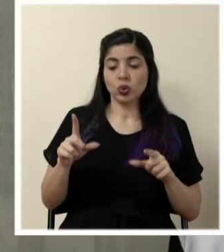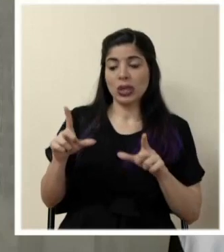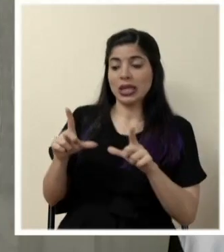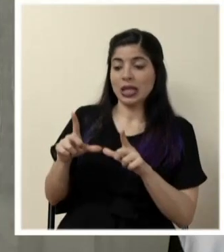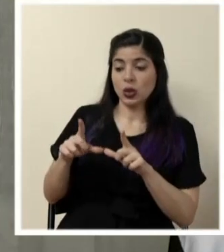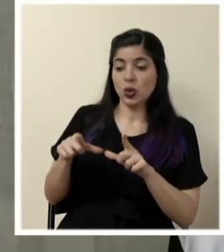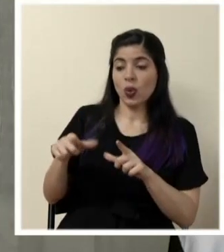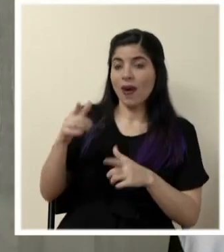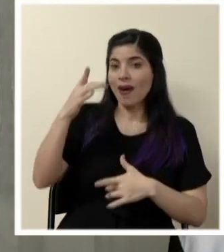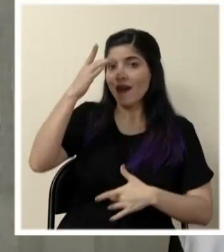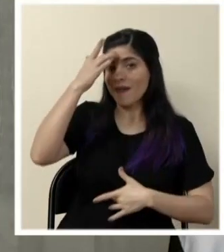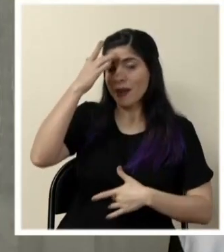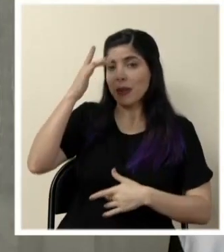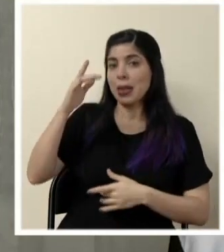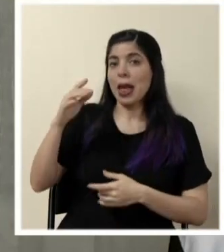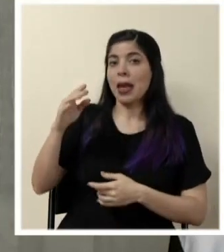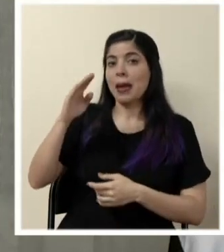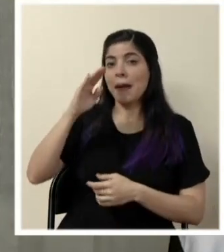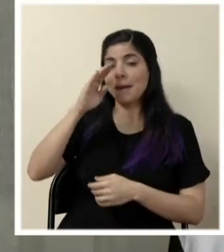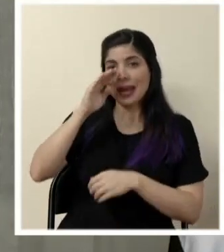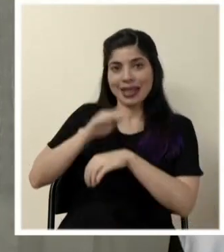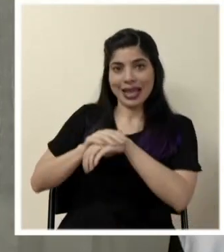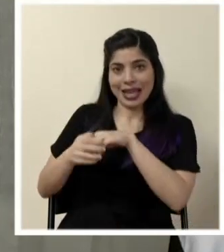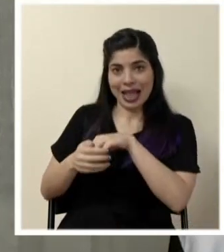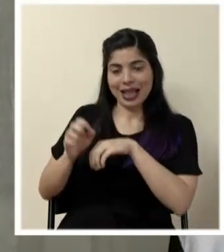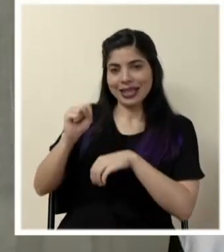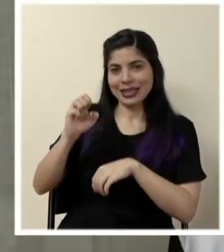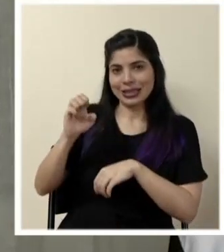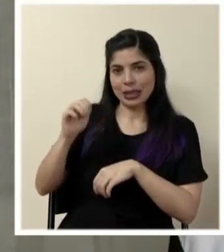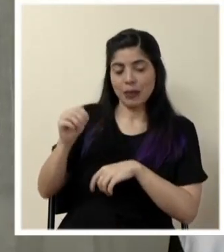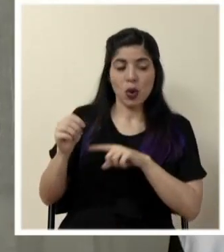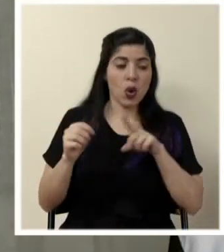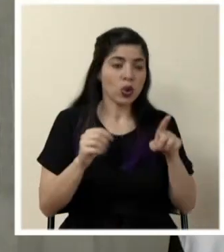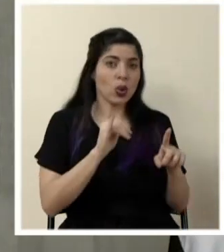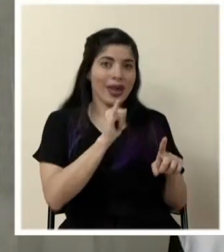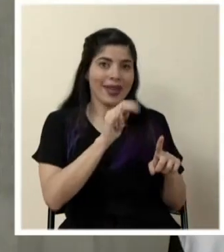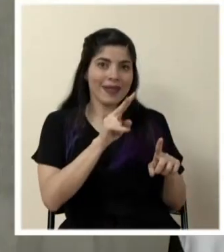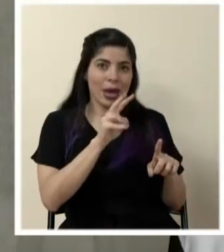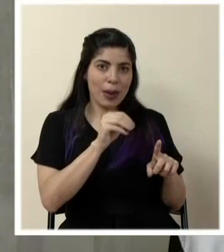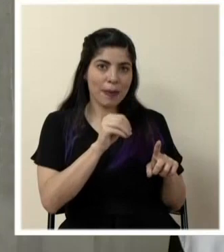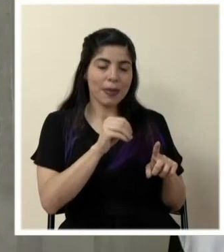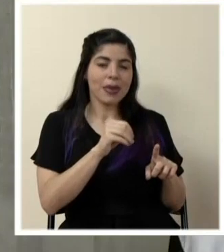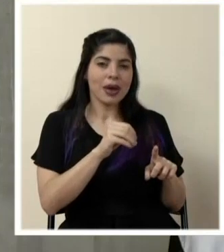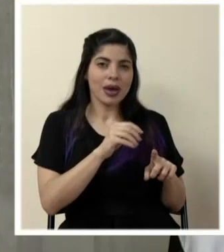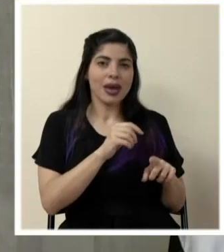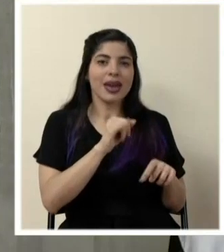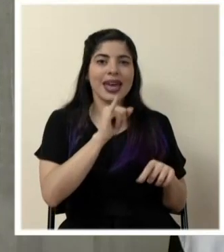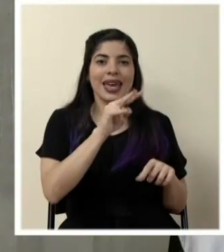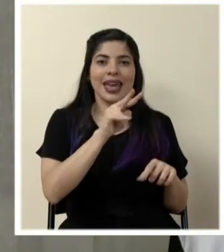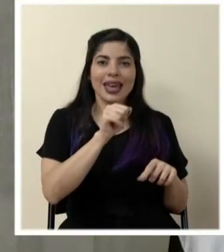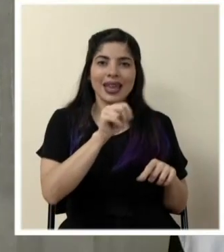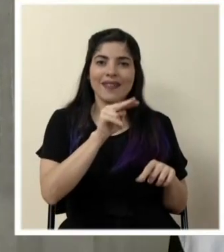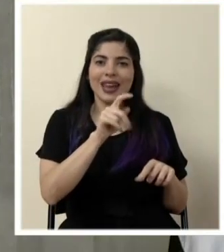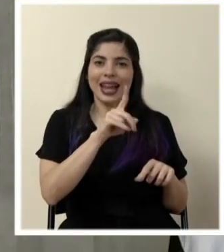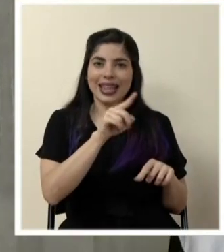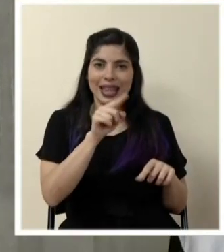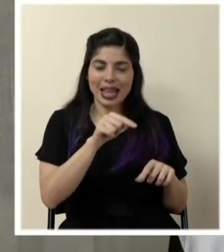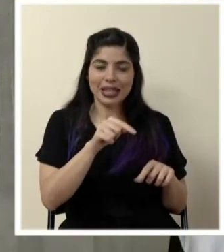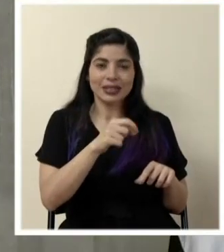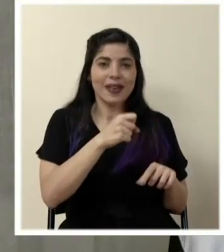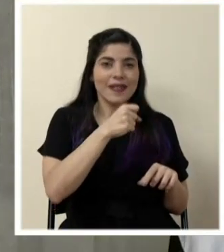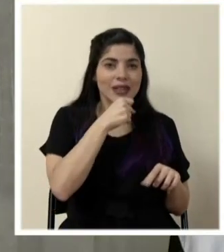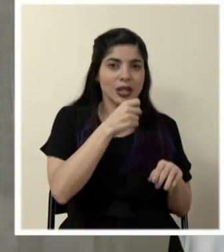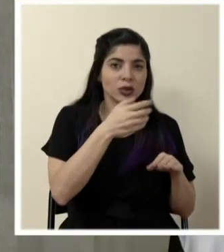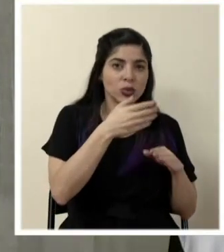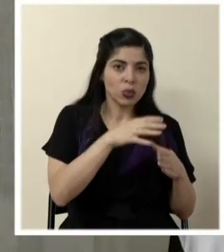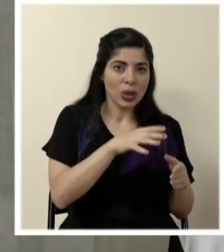y maternidad, que es el SEM, y el otro son del IBM, el régimen de invalidez, vejez y muerte de pensiones. En el